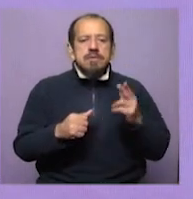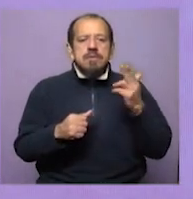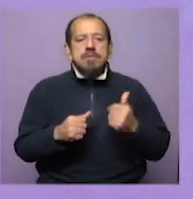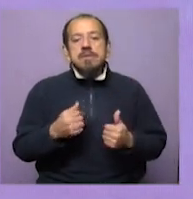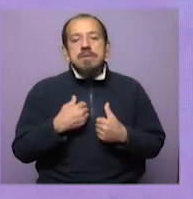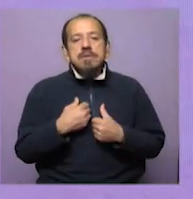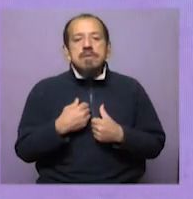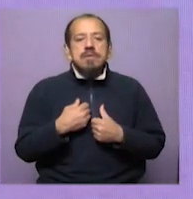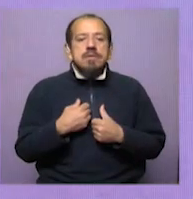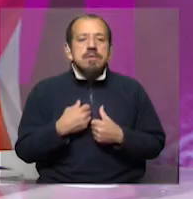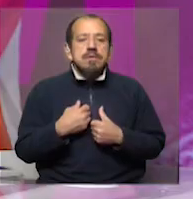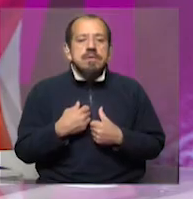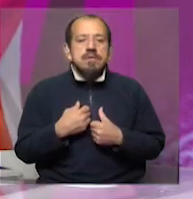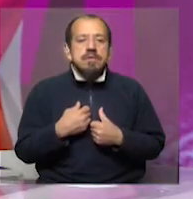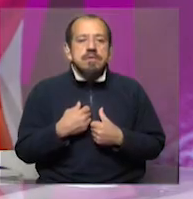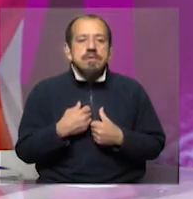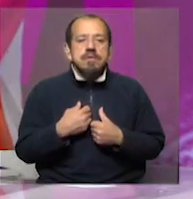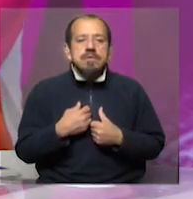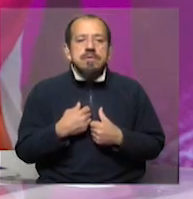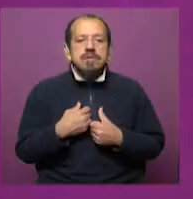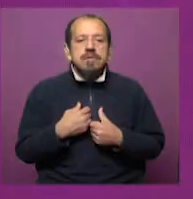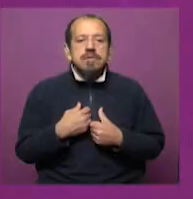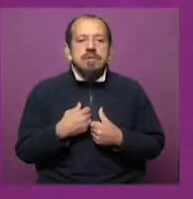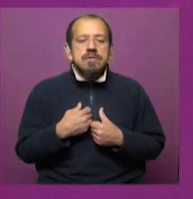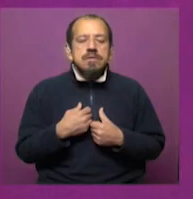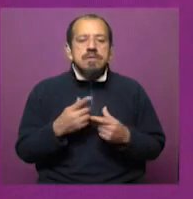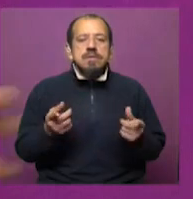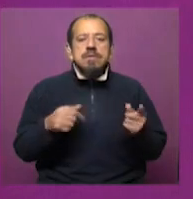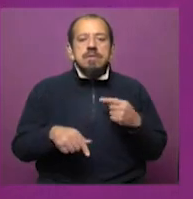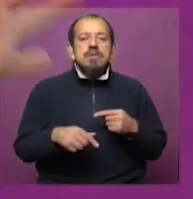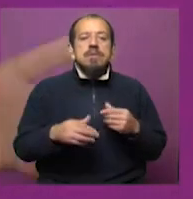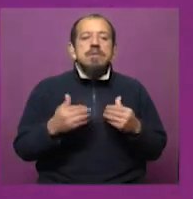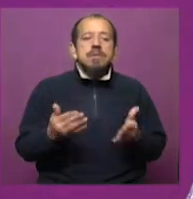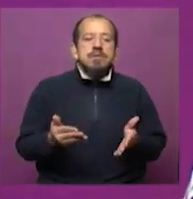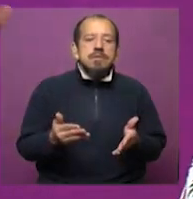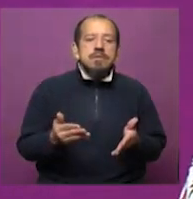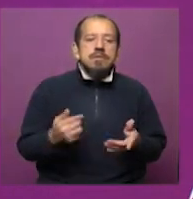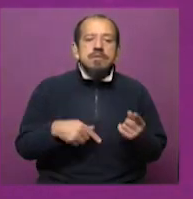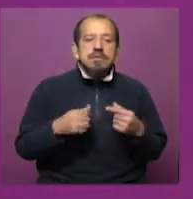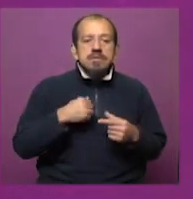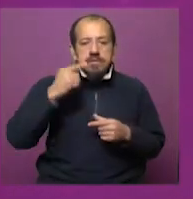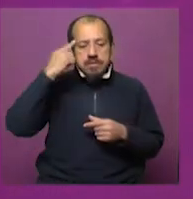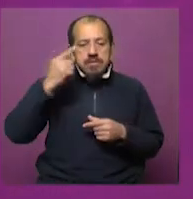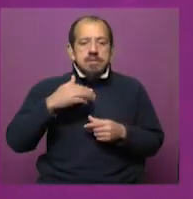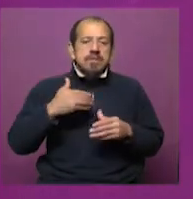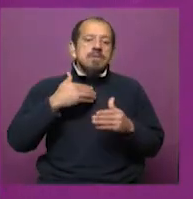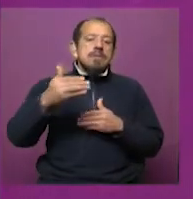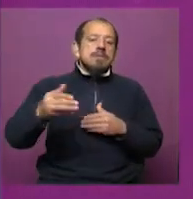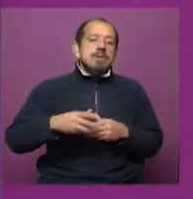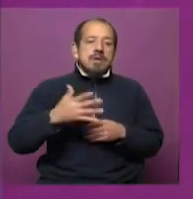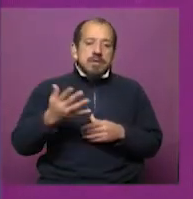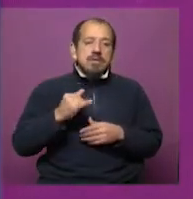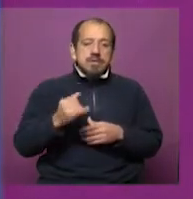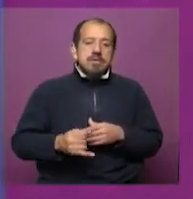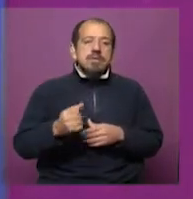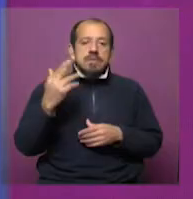razón. Algo que cuando arrancabas decías, bueno, nadie la veía como yo veía tal cosa, y ahora, pasado 15 años, te puedo